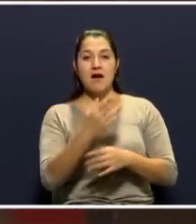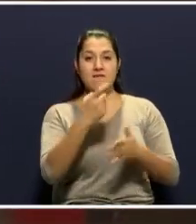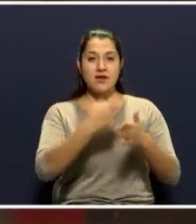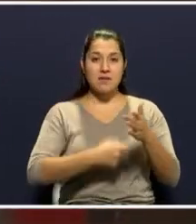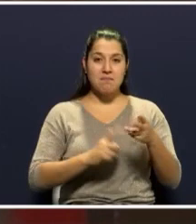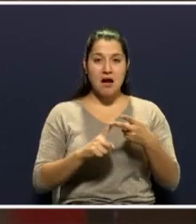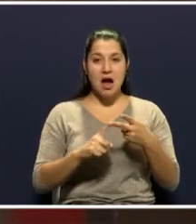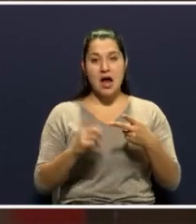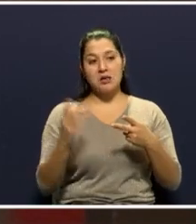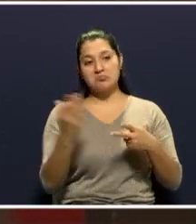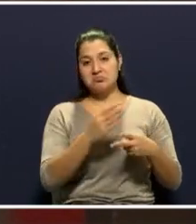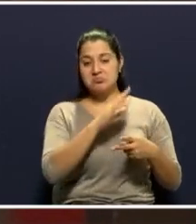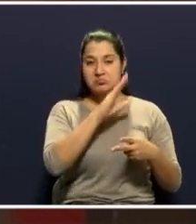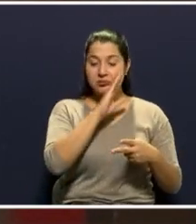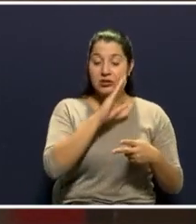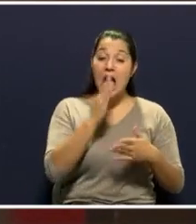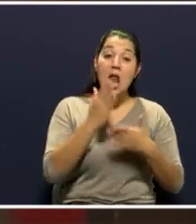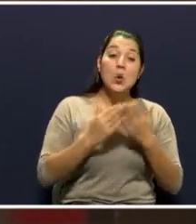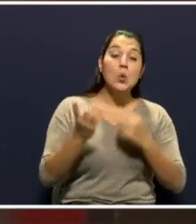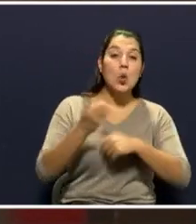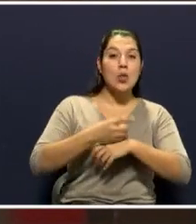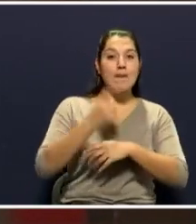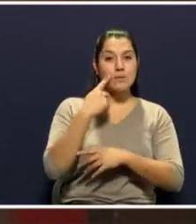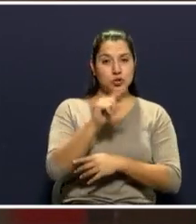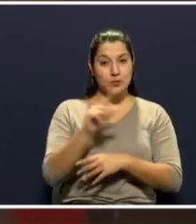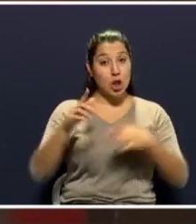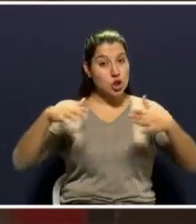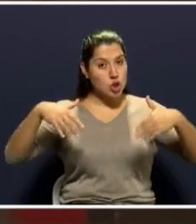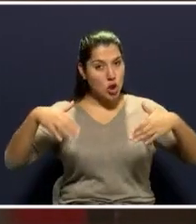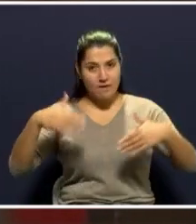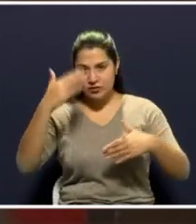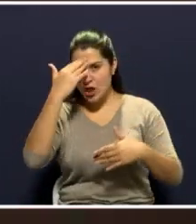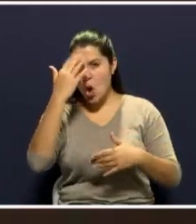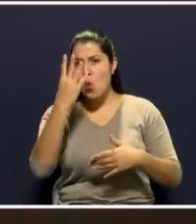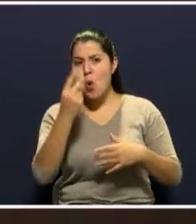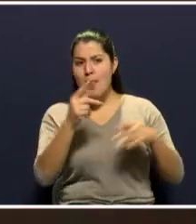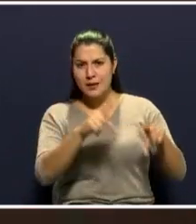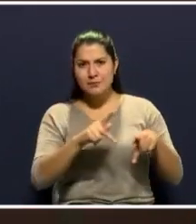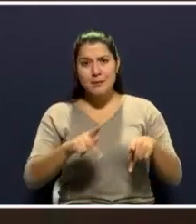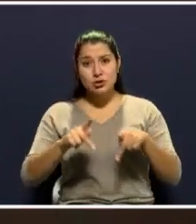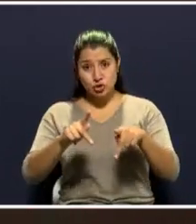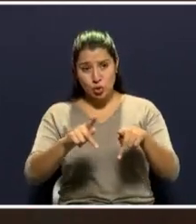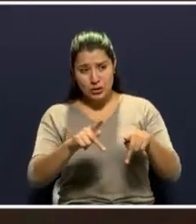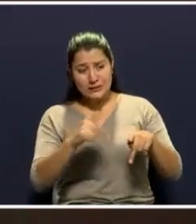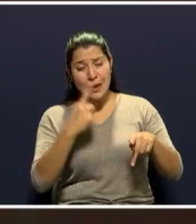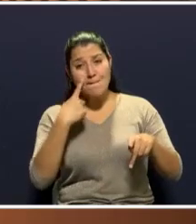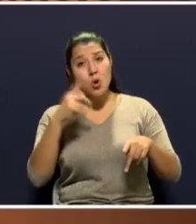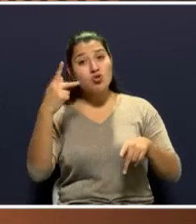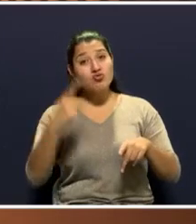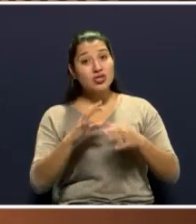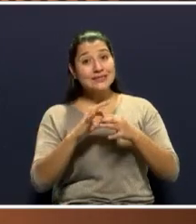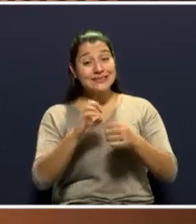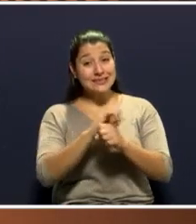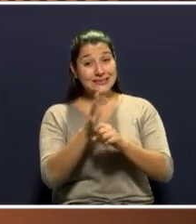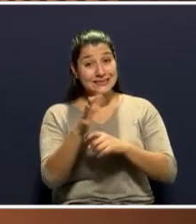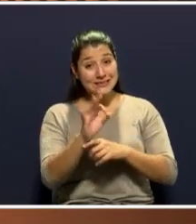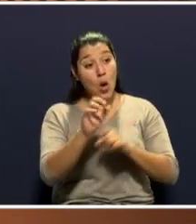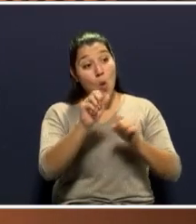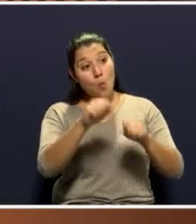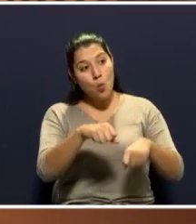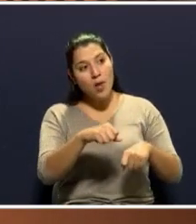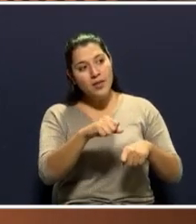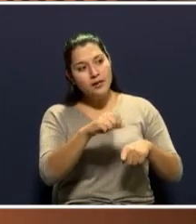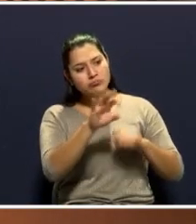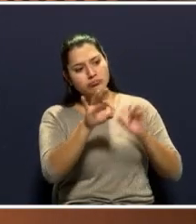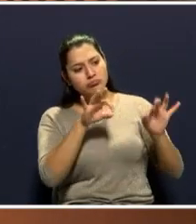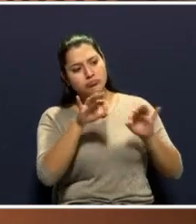de cuántas son las personas que podrían recibir el beneficio de ser trasladados al régimen semi-institucional por la orden emitida por varios